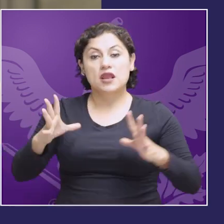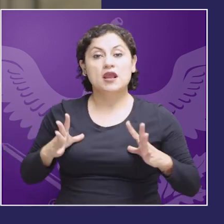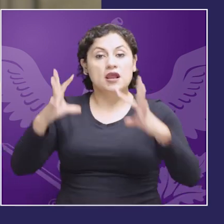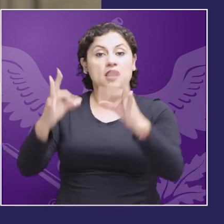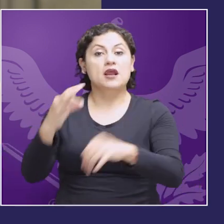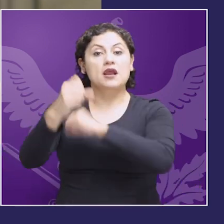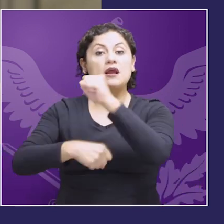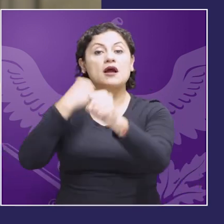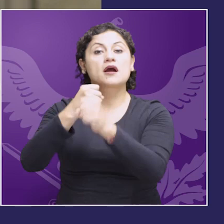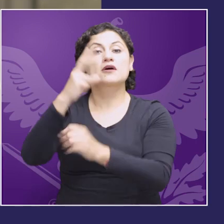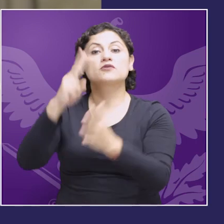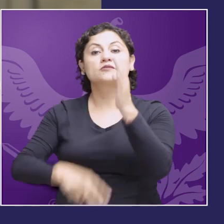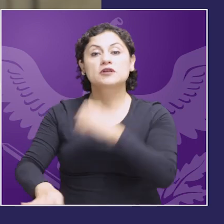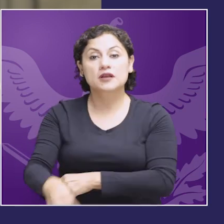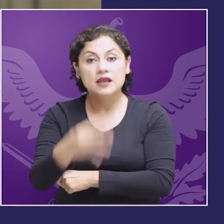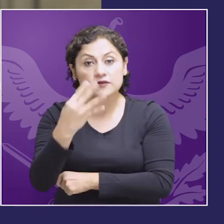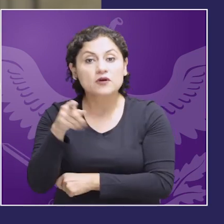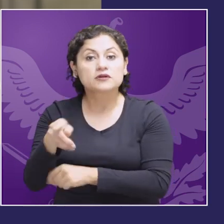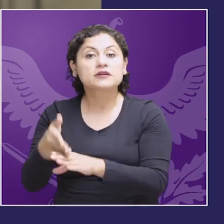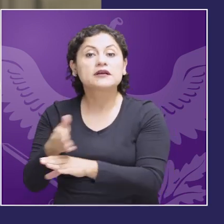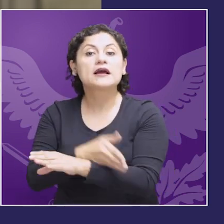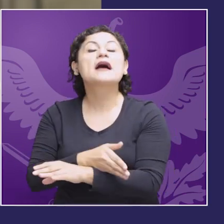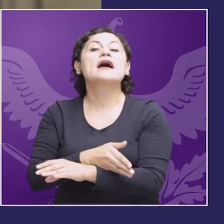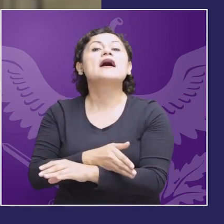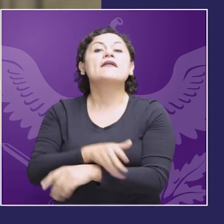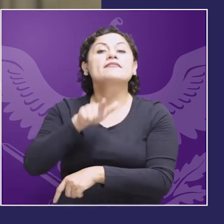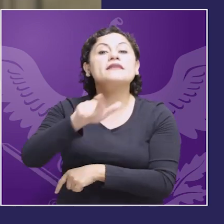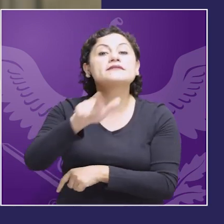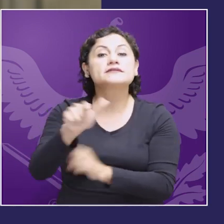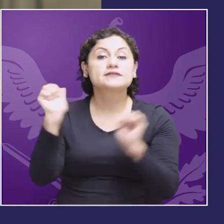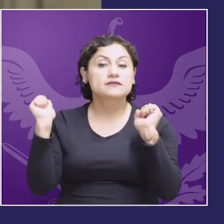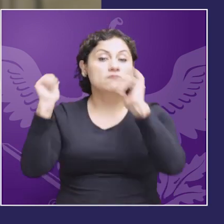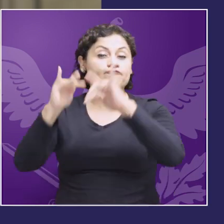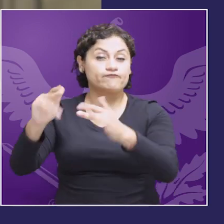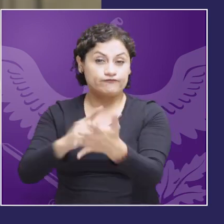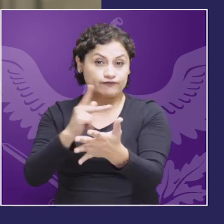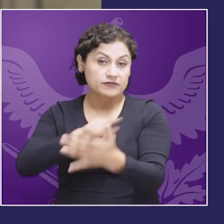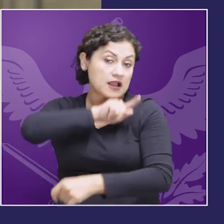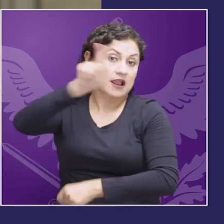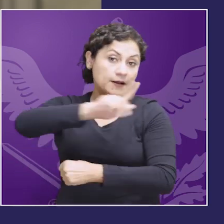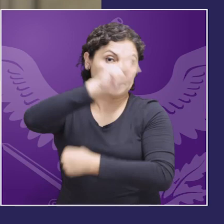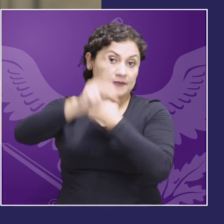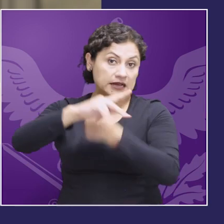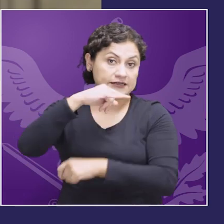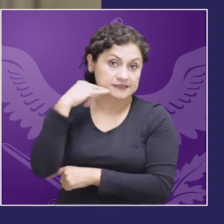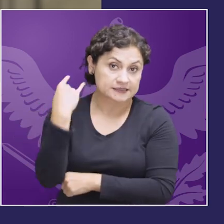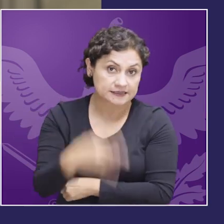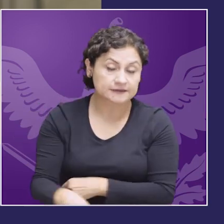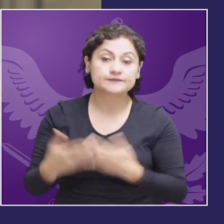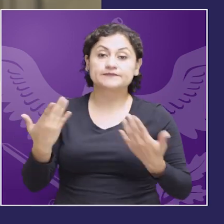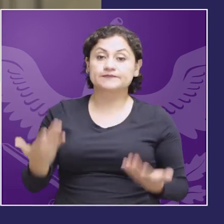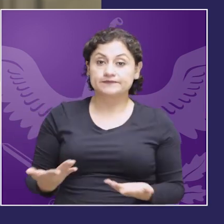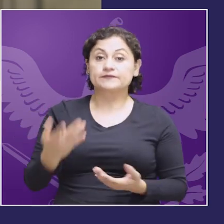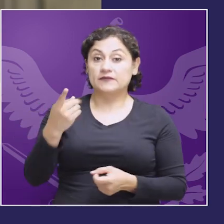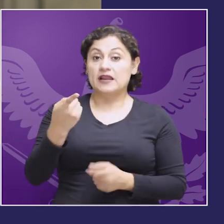año 2014, cuando ocurrió la 17ª edición que tocó que se realizara en Chile. Desde